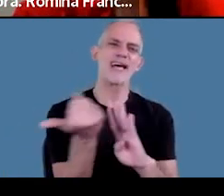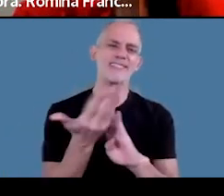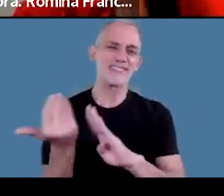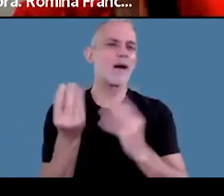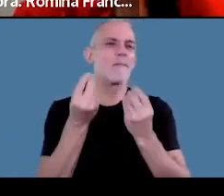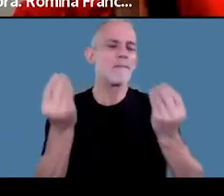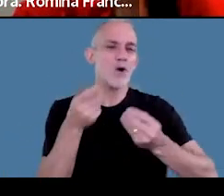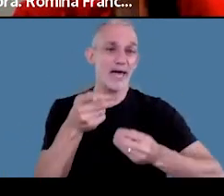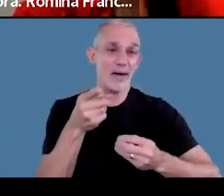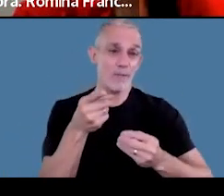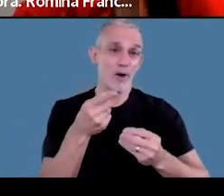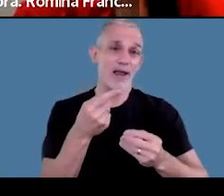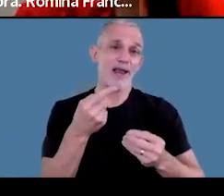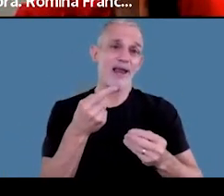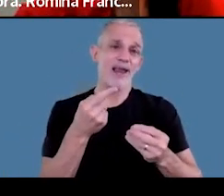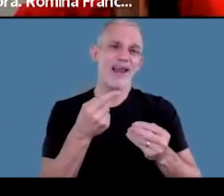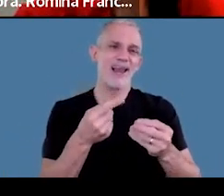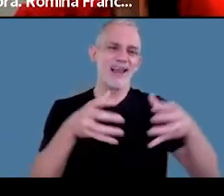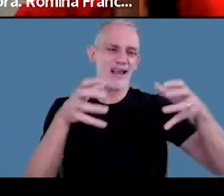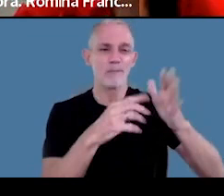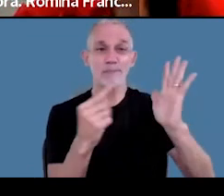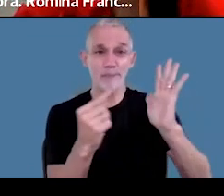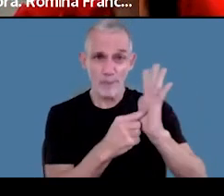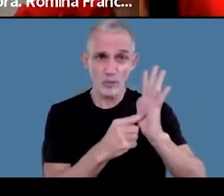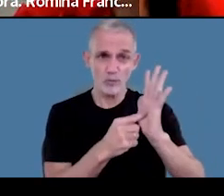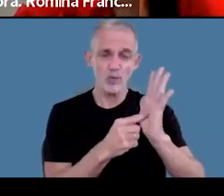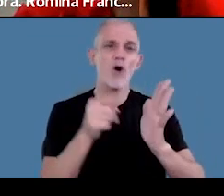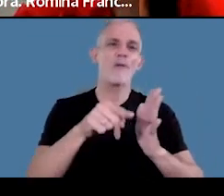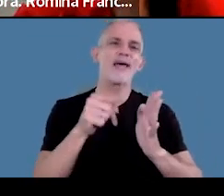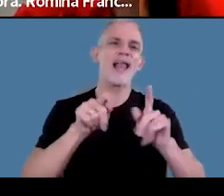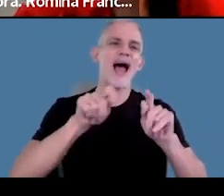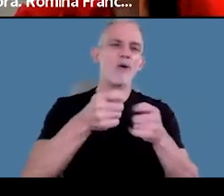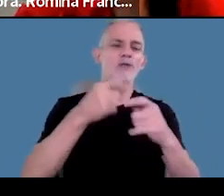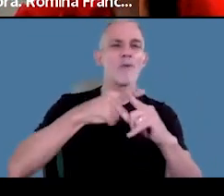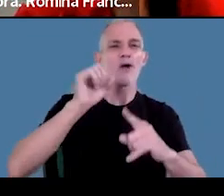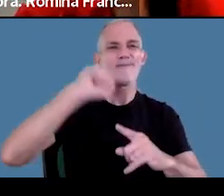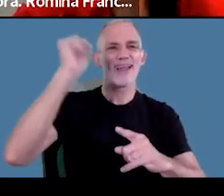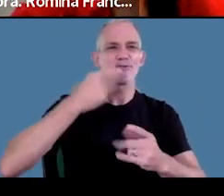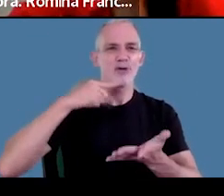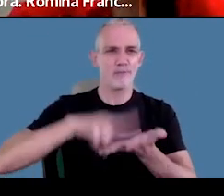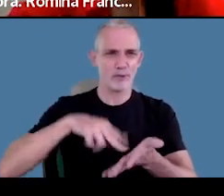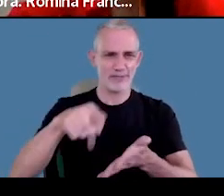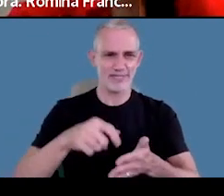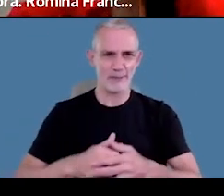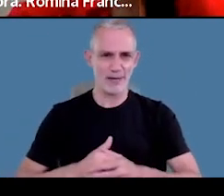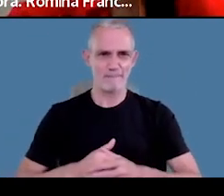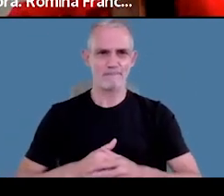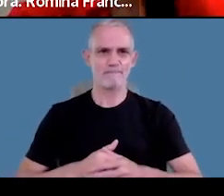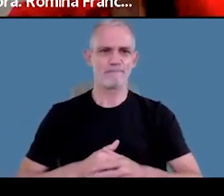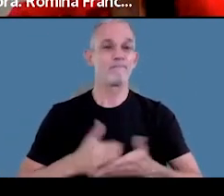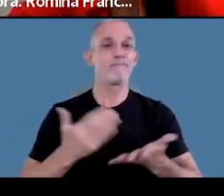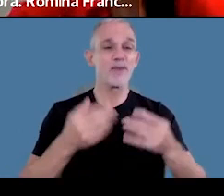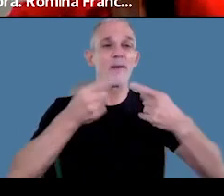de este rubro, este concepto en el ajuste por inflación impositivo.